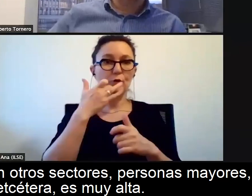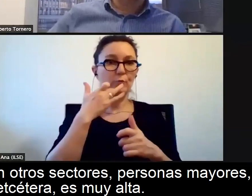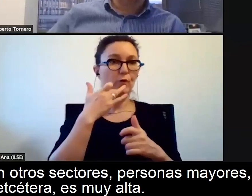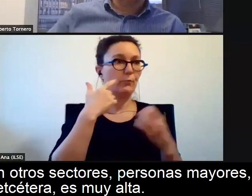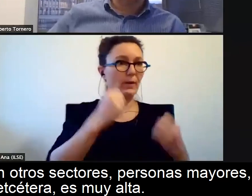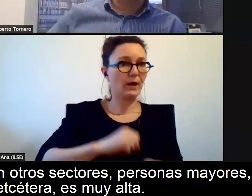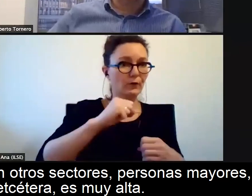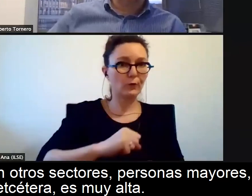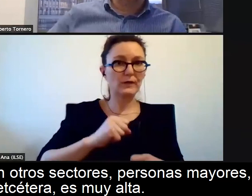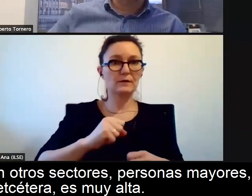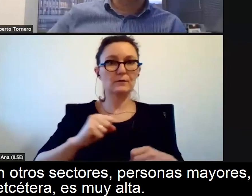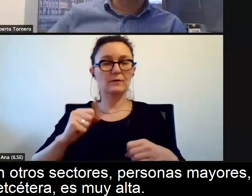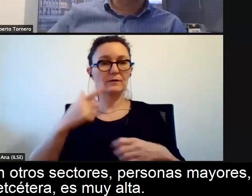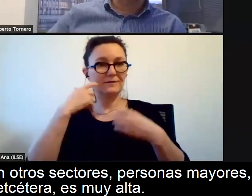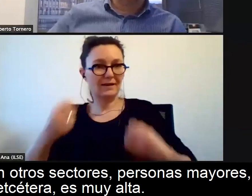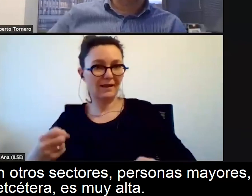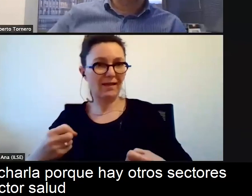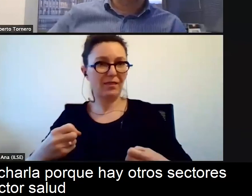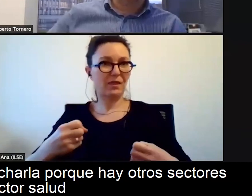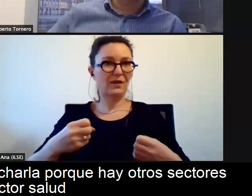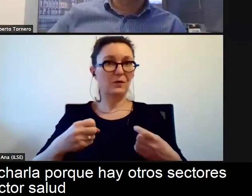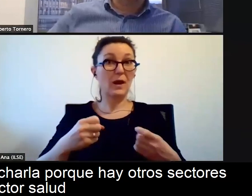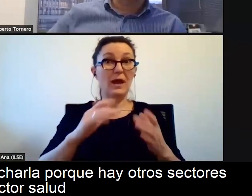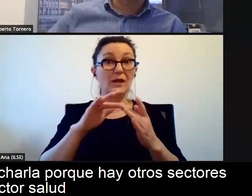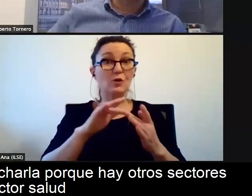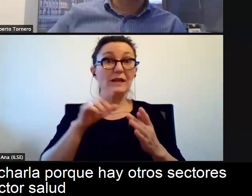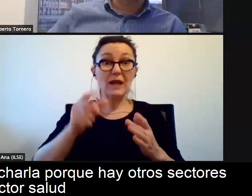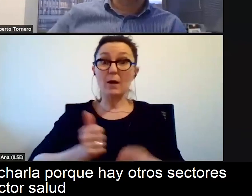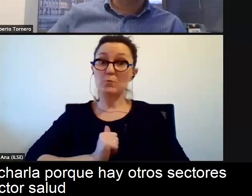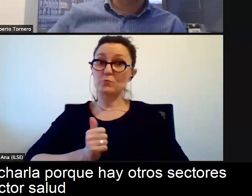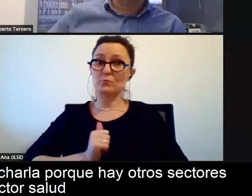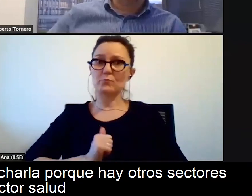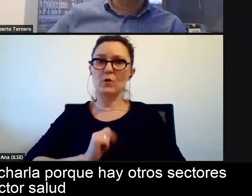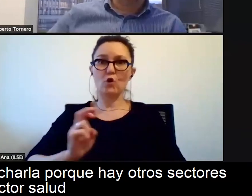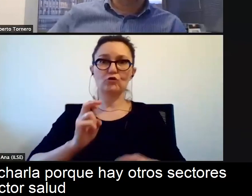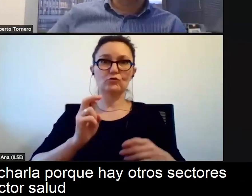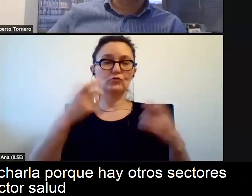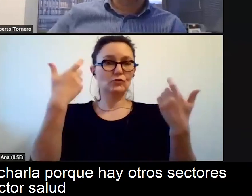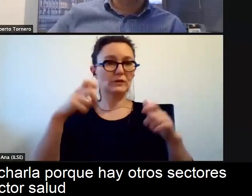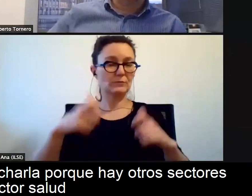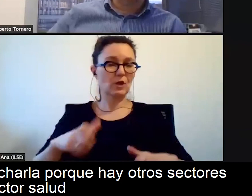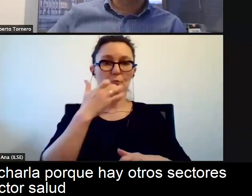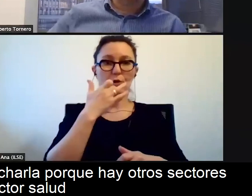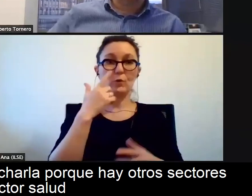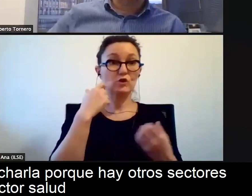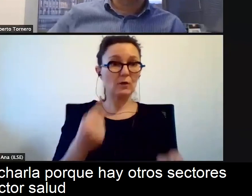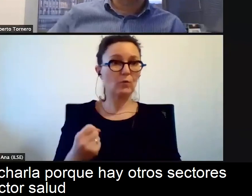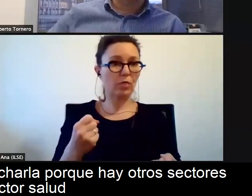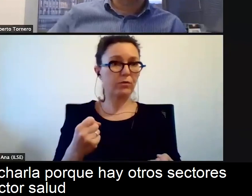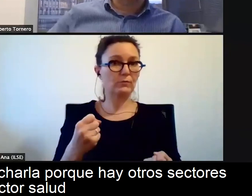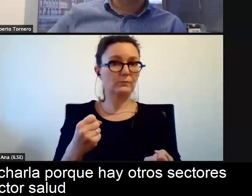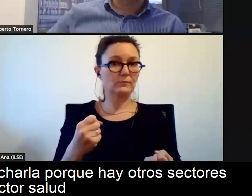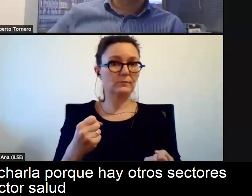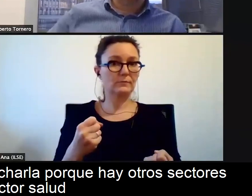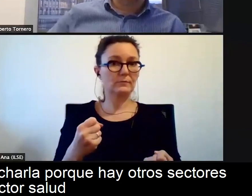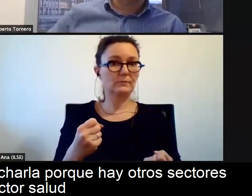sector salud, etcétera, es muy alta. Esa permeabilidad hay que aprovecharla porque hay otros sectores como el de salud, por ejemplo, que tiene a